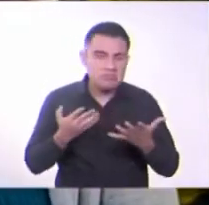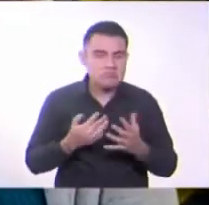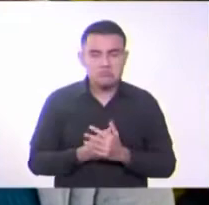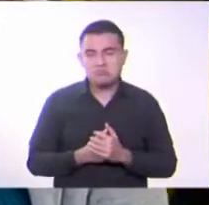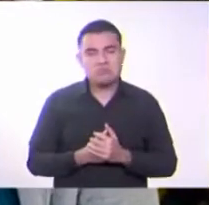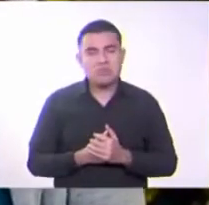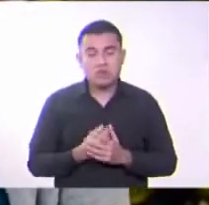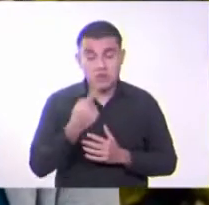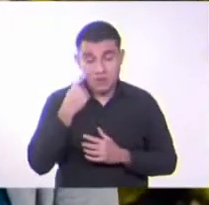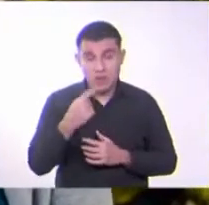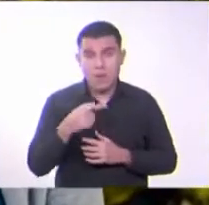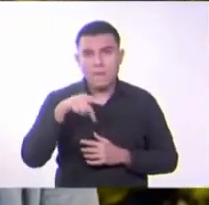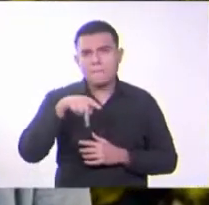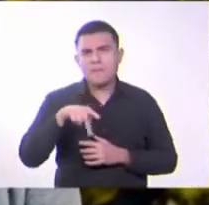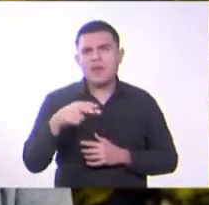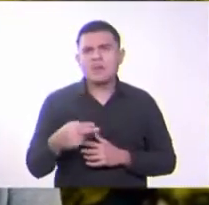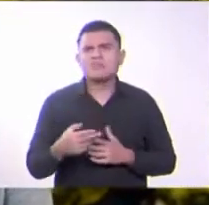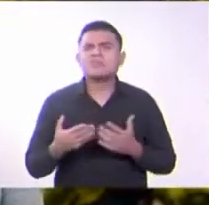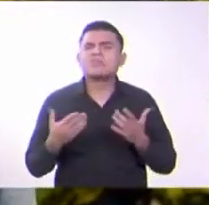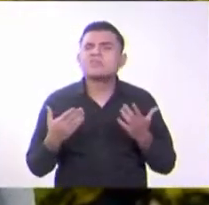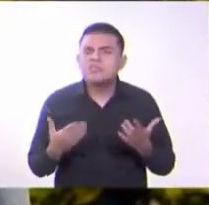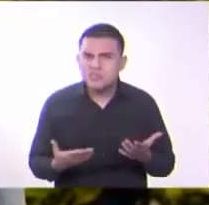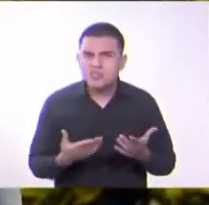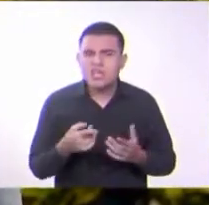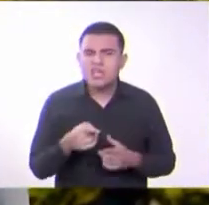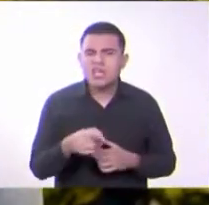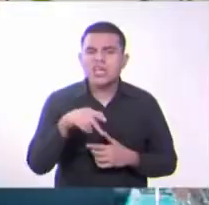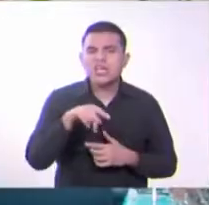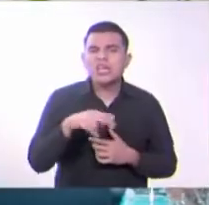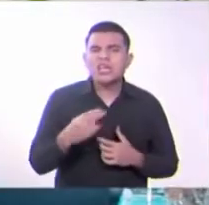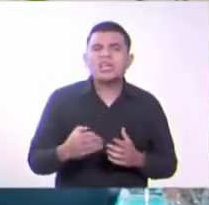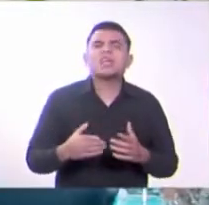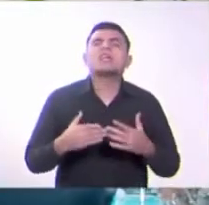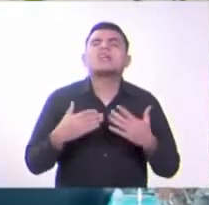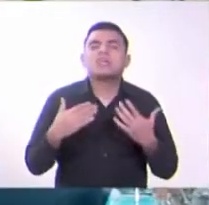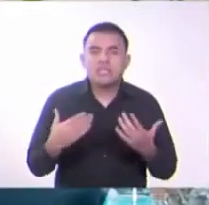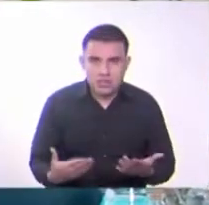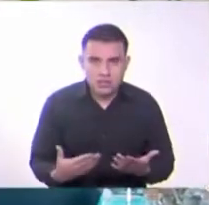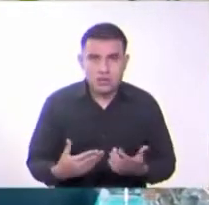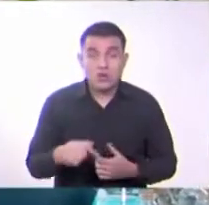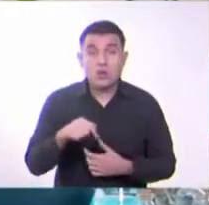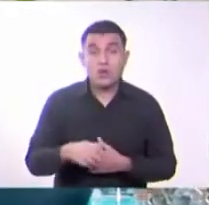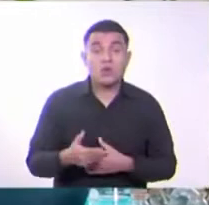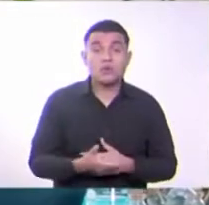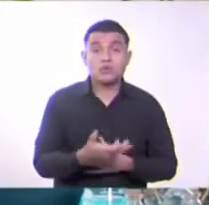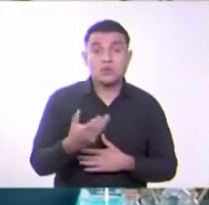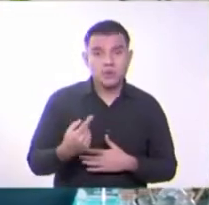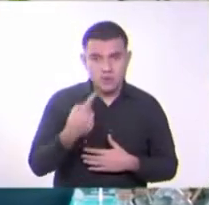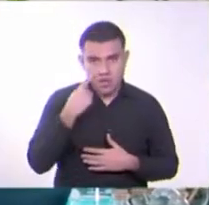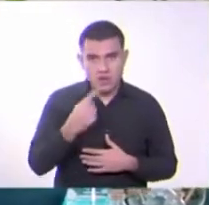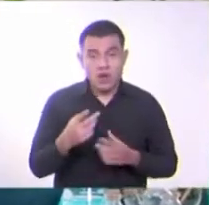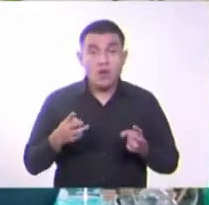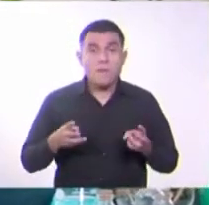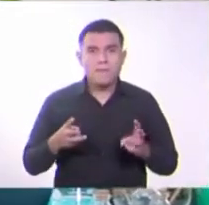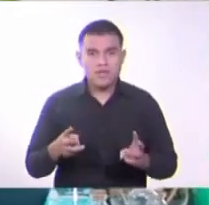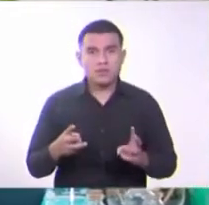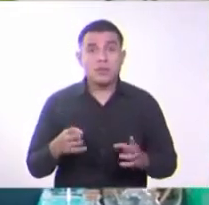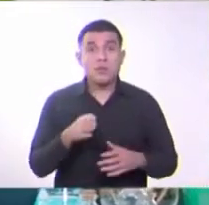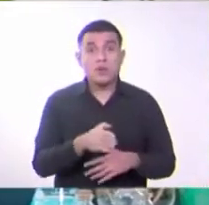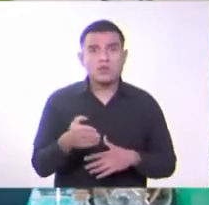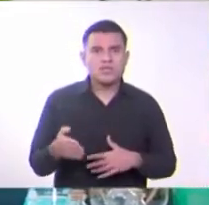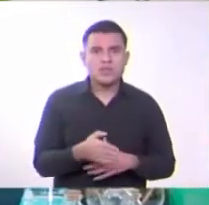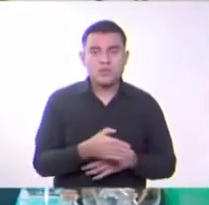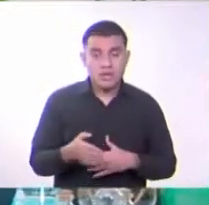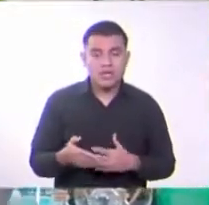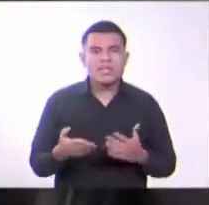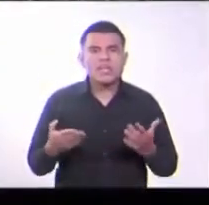no sabemos cómo determinar ese pH. Ahora vamos a ver los métodos que se pueden utilizar para